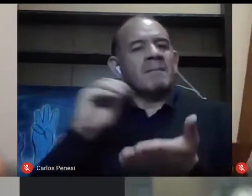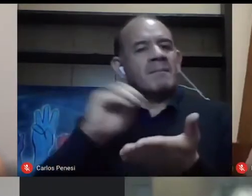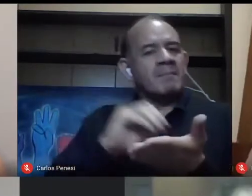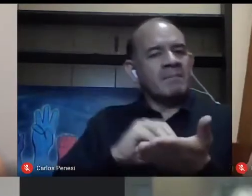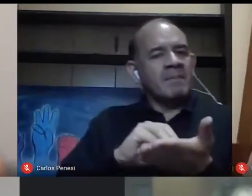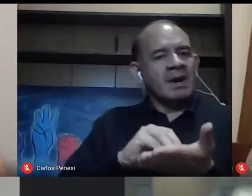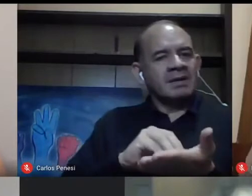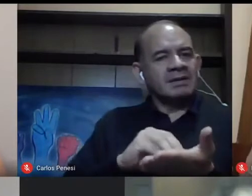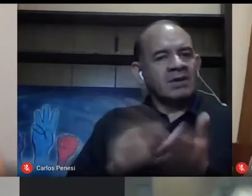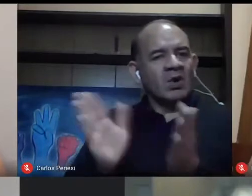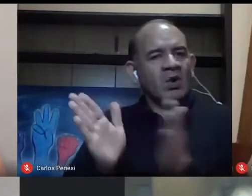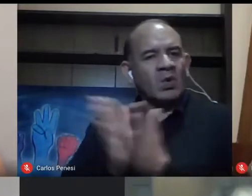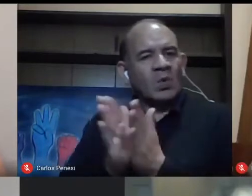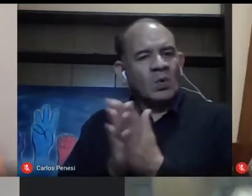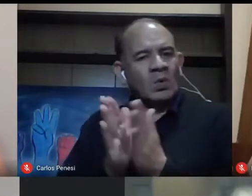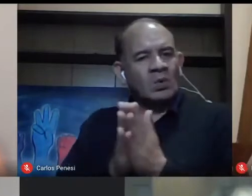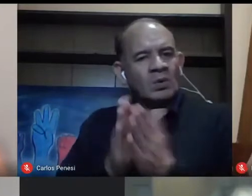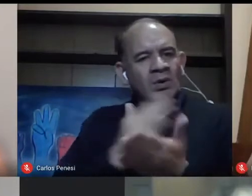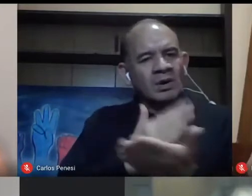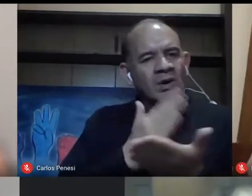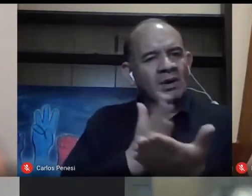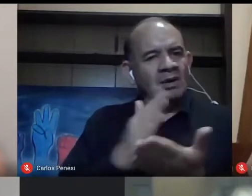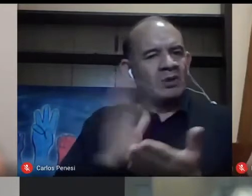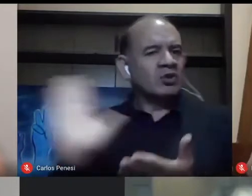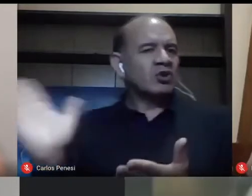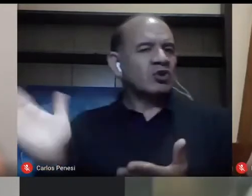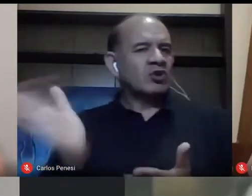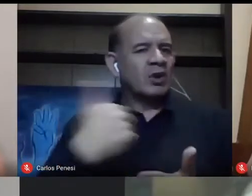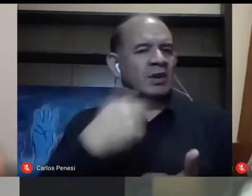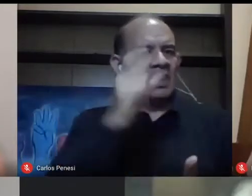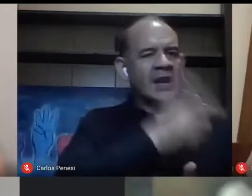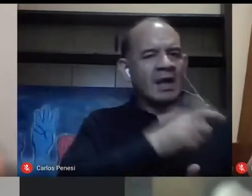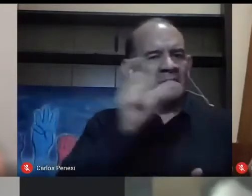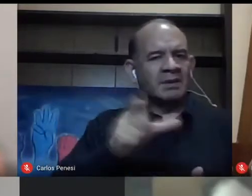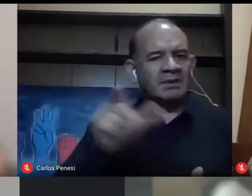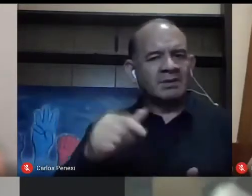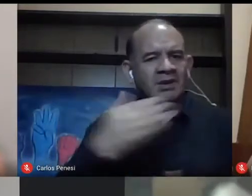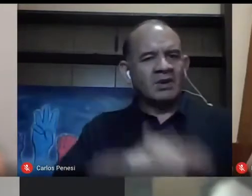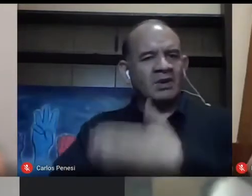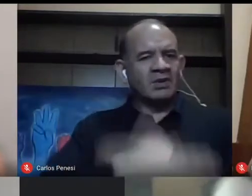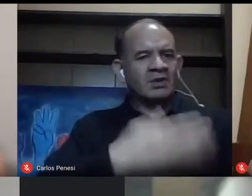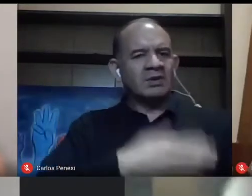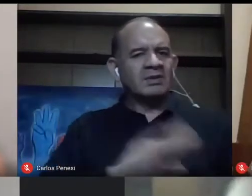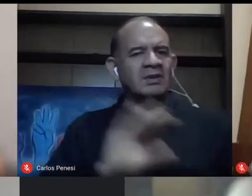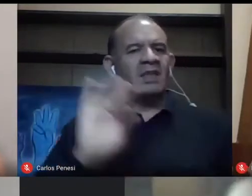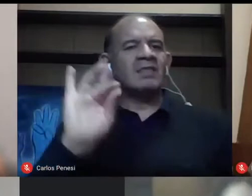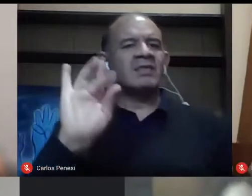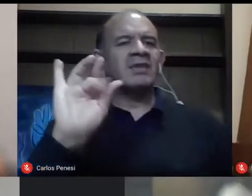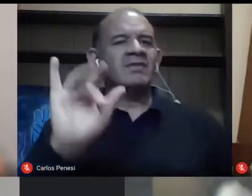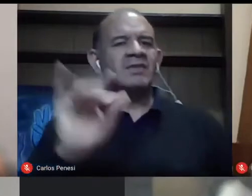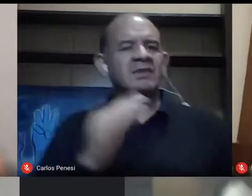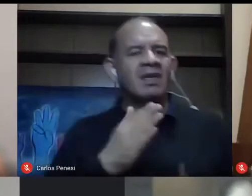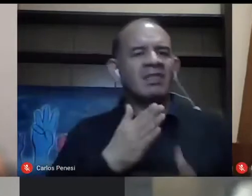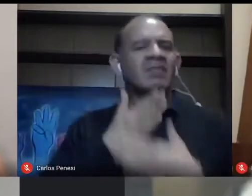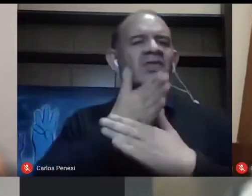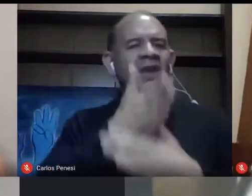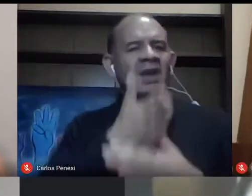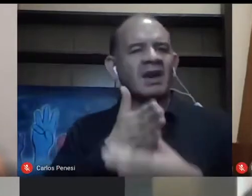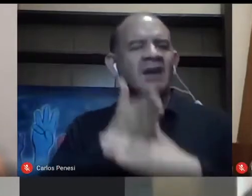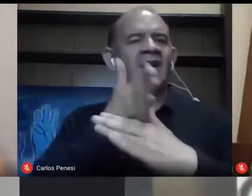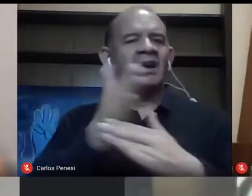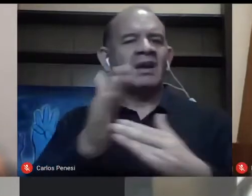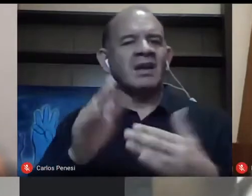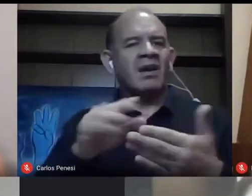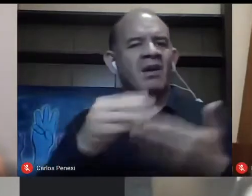acceder todas aquellas personas con discapacidad que tenían dificultades de acceso al texto en el